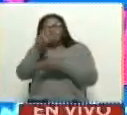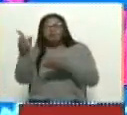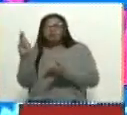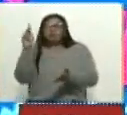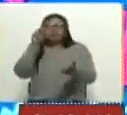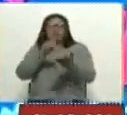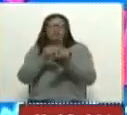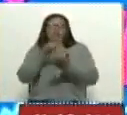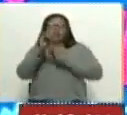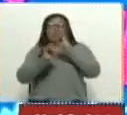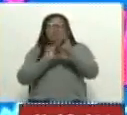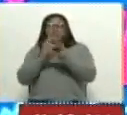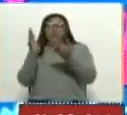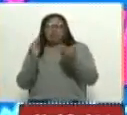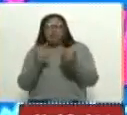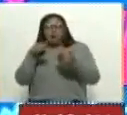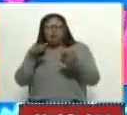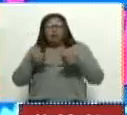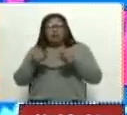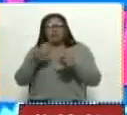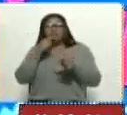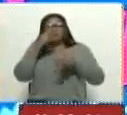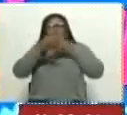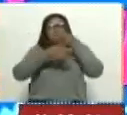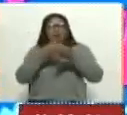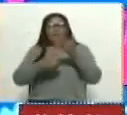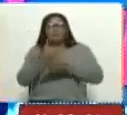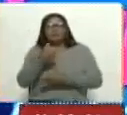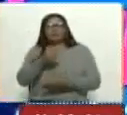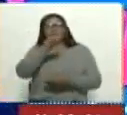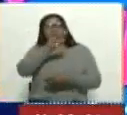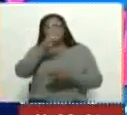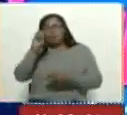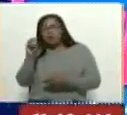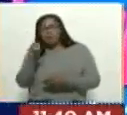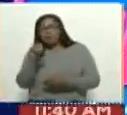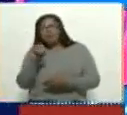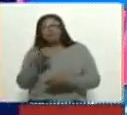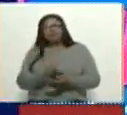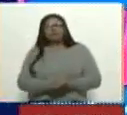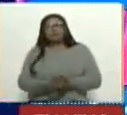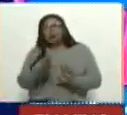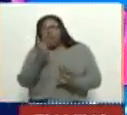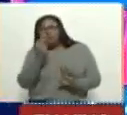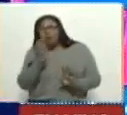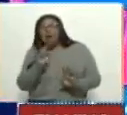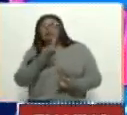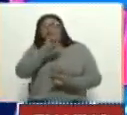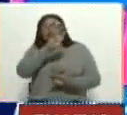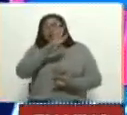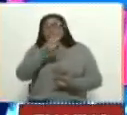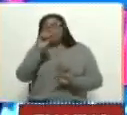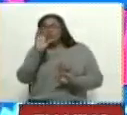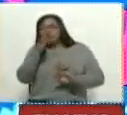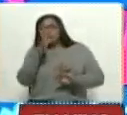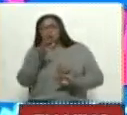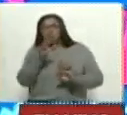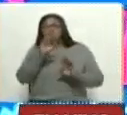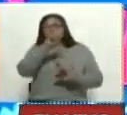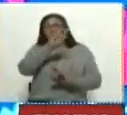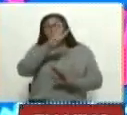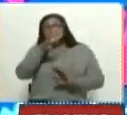Ya decía nuestro presentador más de 140 delegados específicamente 147